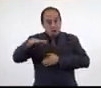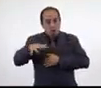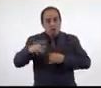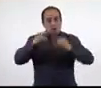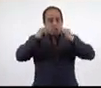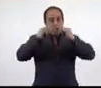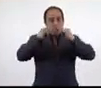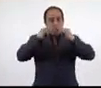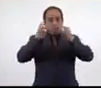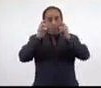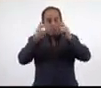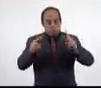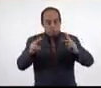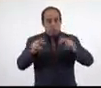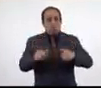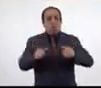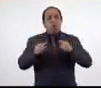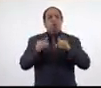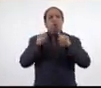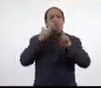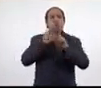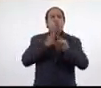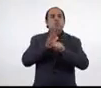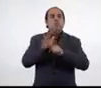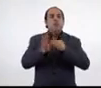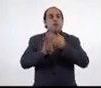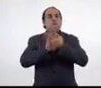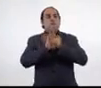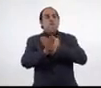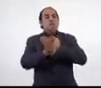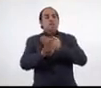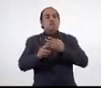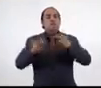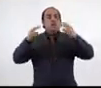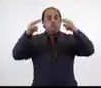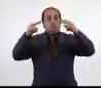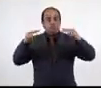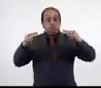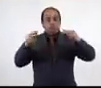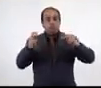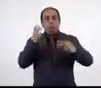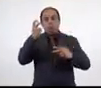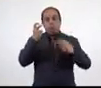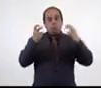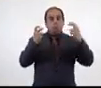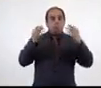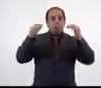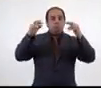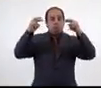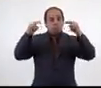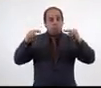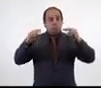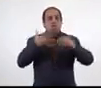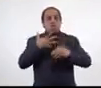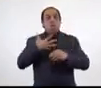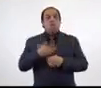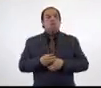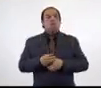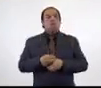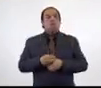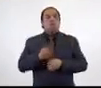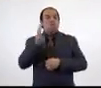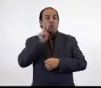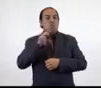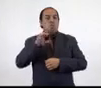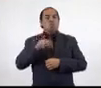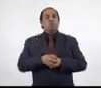cual tiene como objetivo evitar el deslizamiento de dichas estructuras durante la toma de muestras de concreto